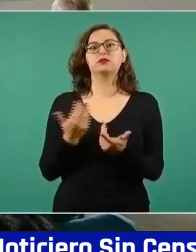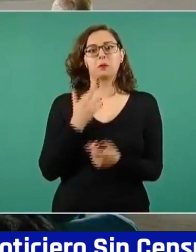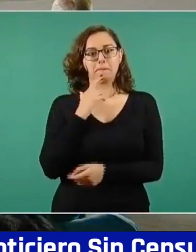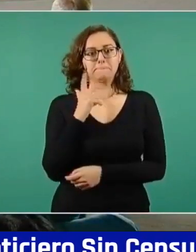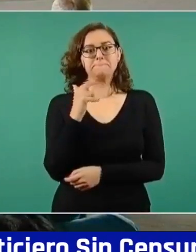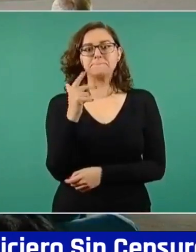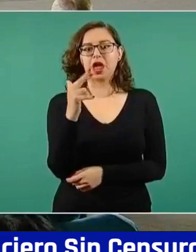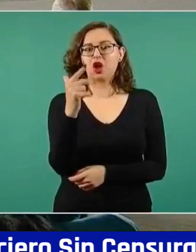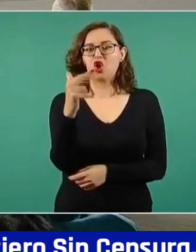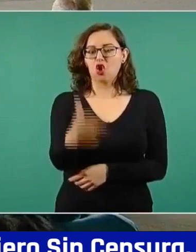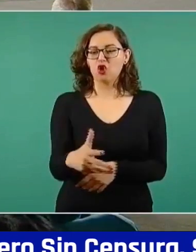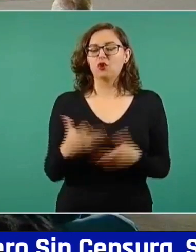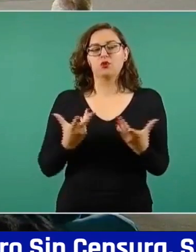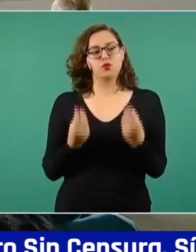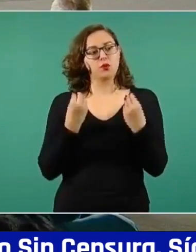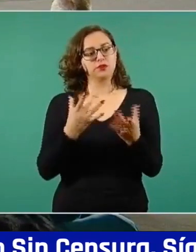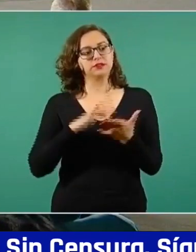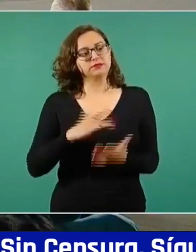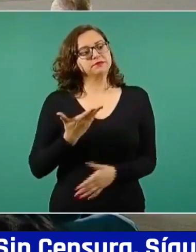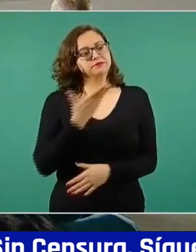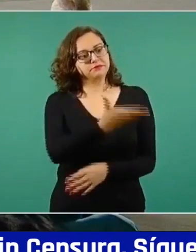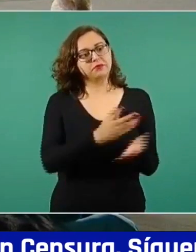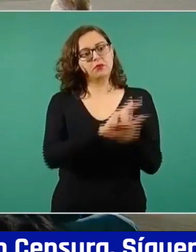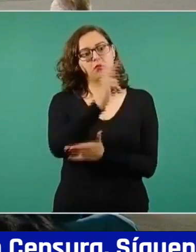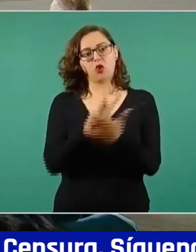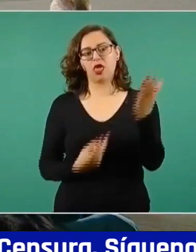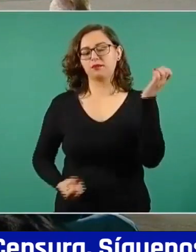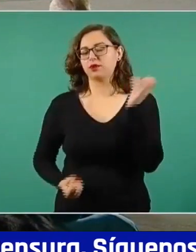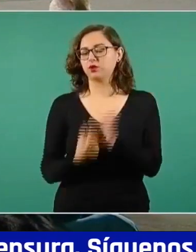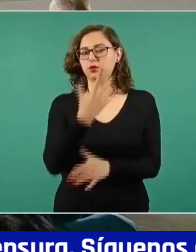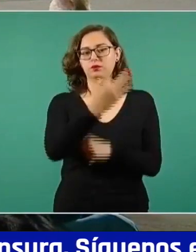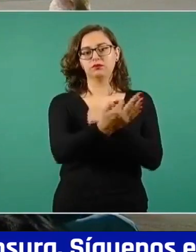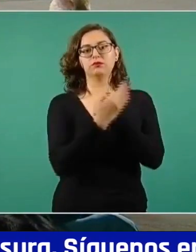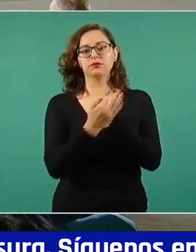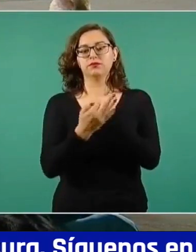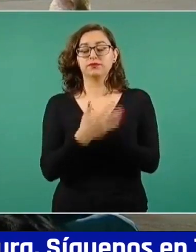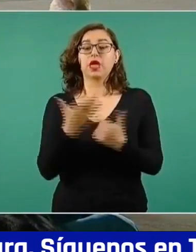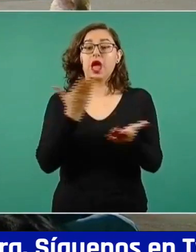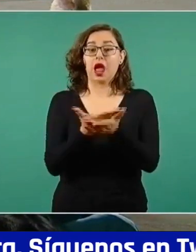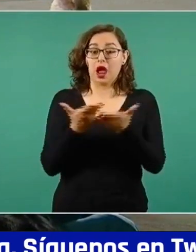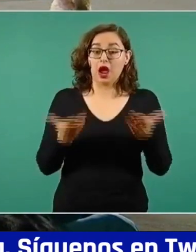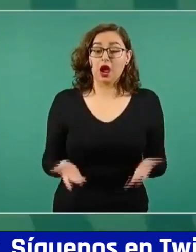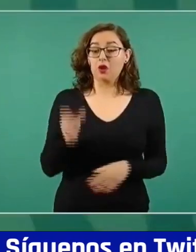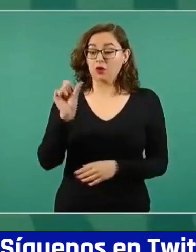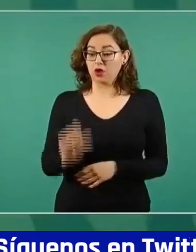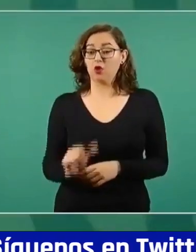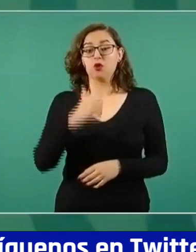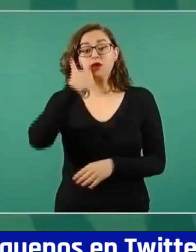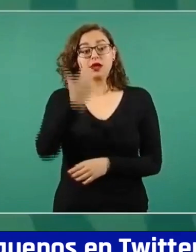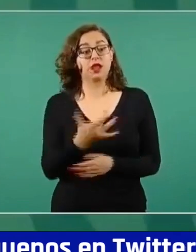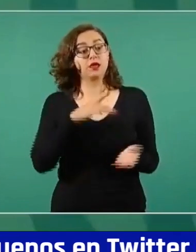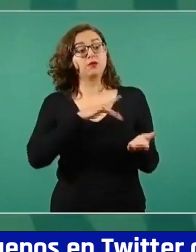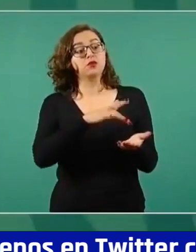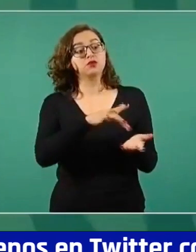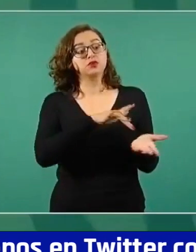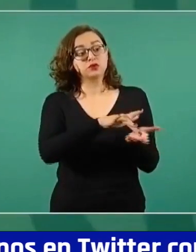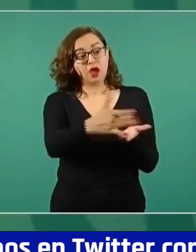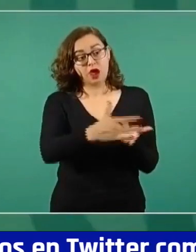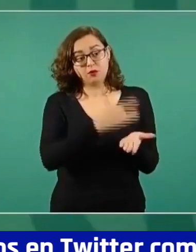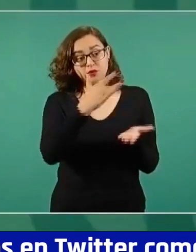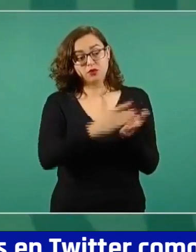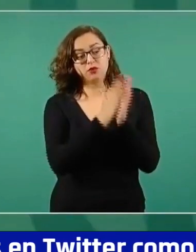felicidades, doctora, por esa gran labor. Aprovechamos la ocasión para solicitarle su apoyo en este arranque de colecta de la Ciudad de México